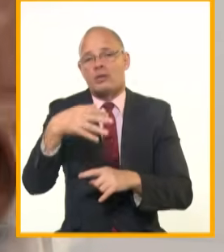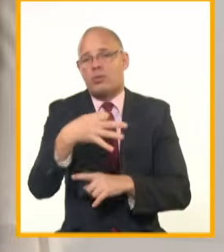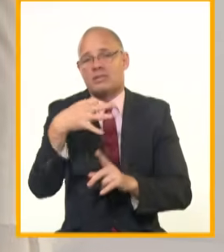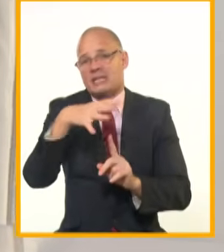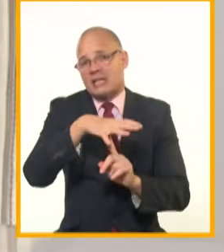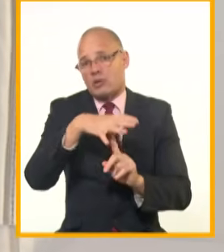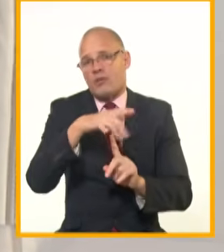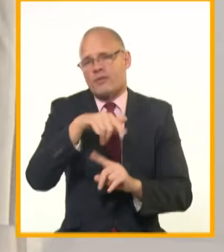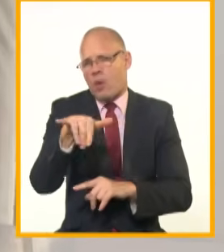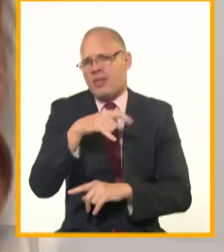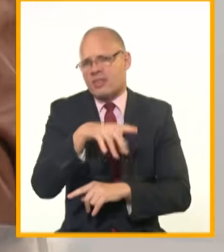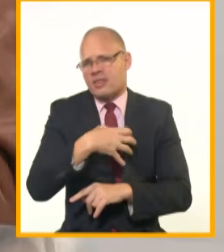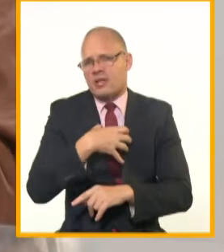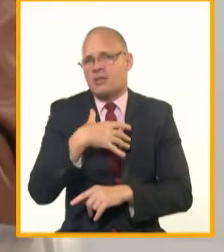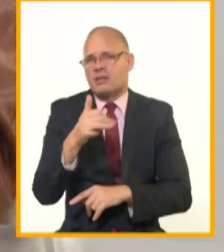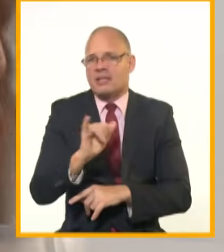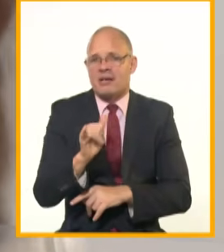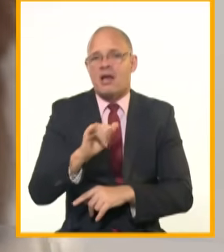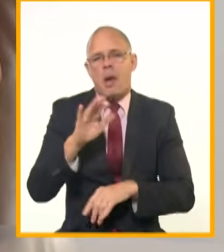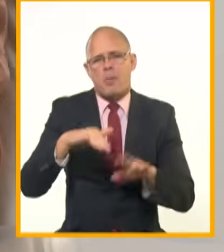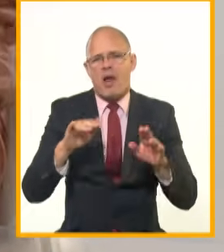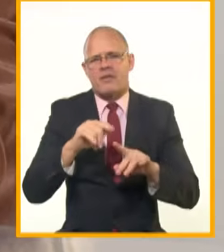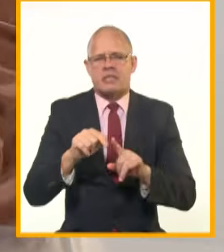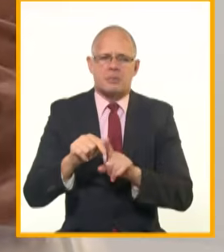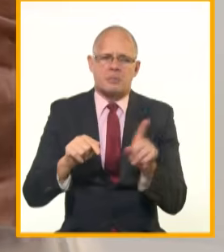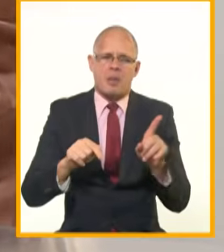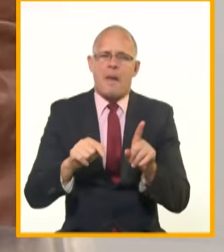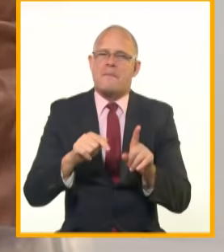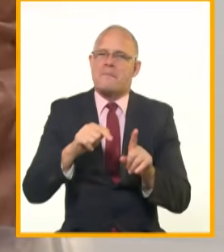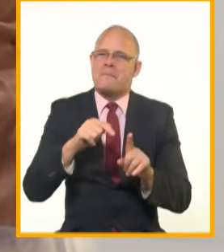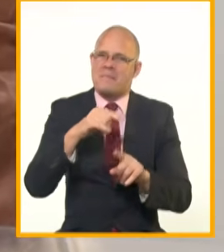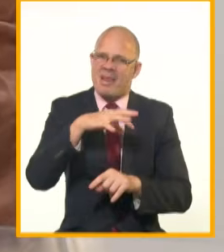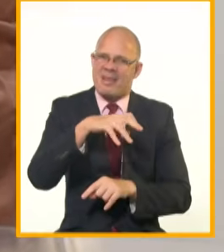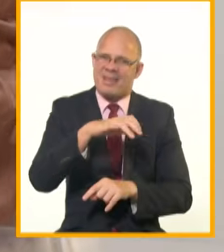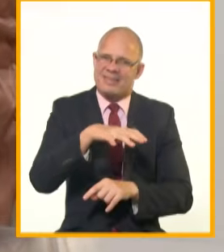pero también se atendía en Pinar del Río. Y yo creo que eso llegó hasta la COVID.